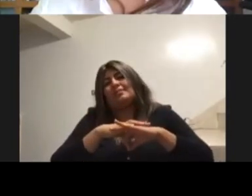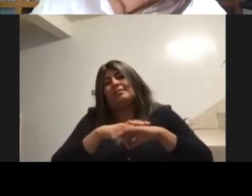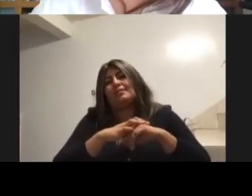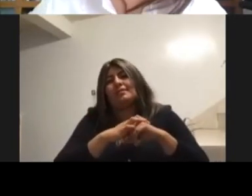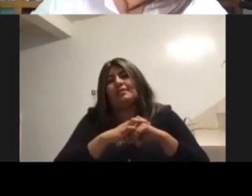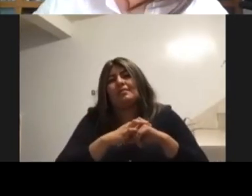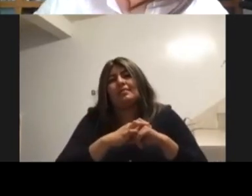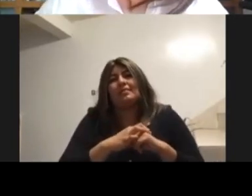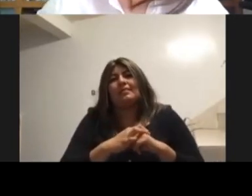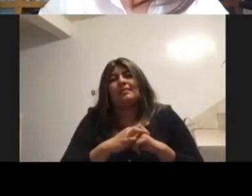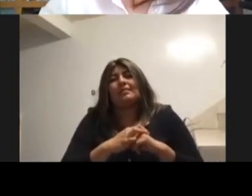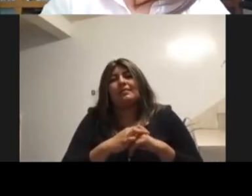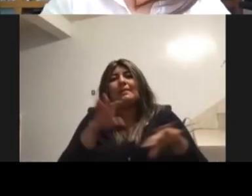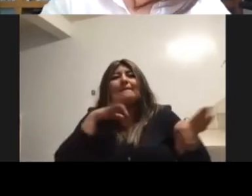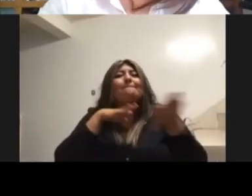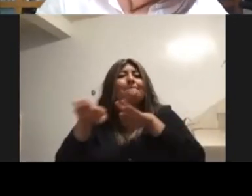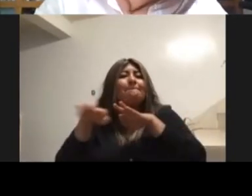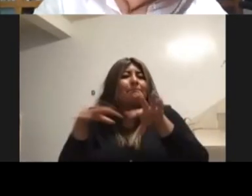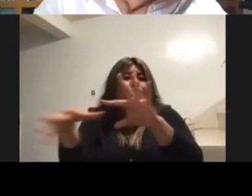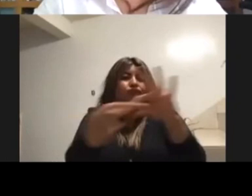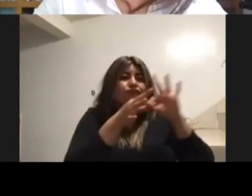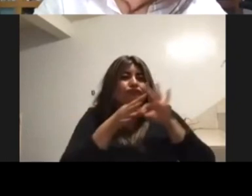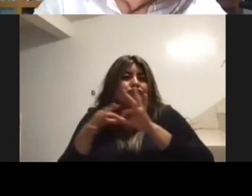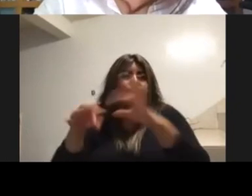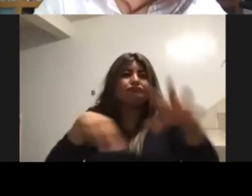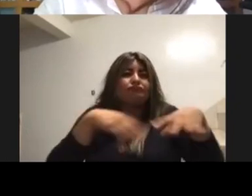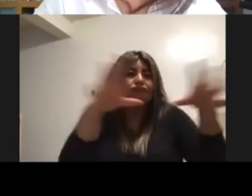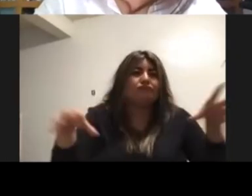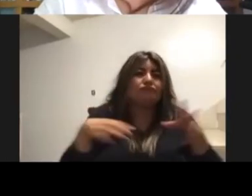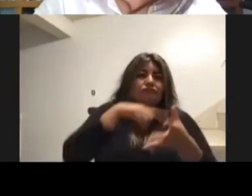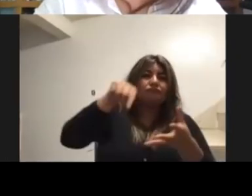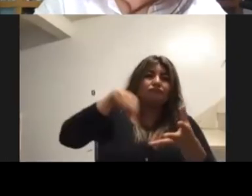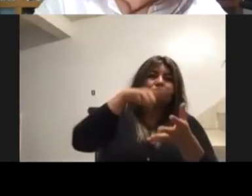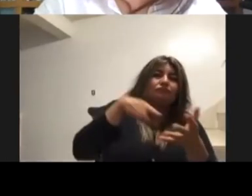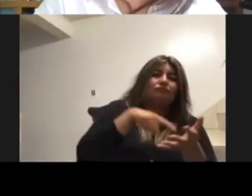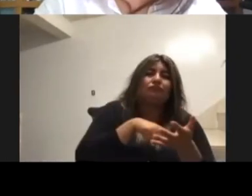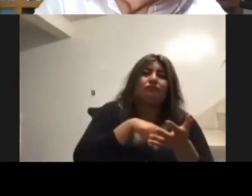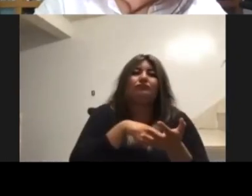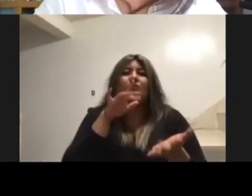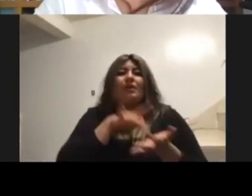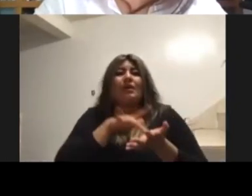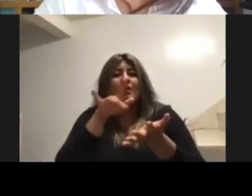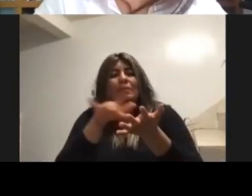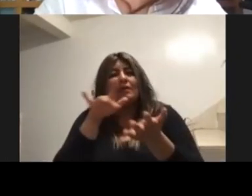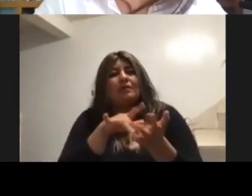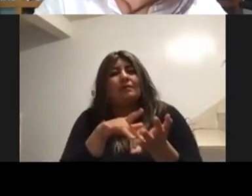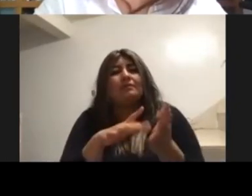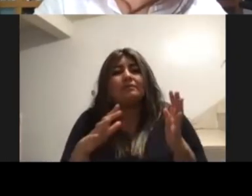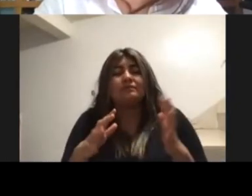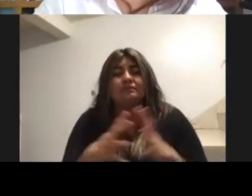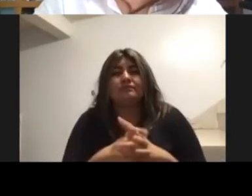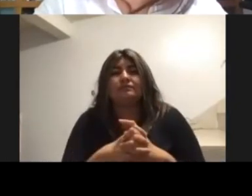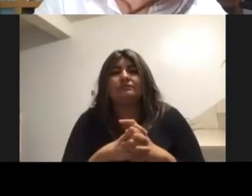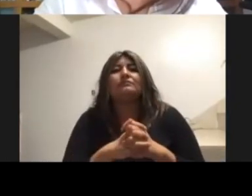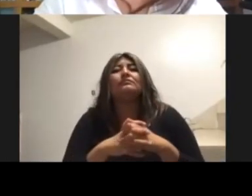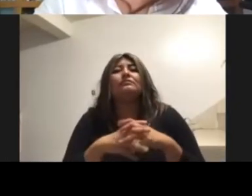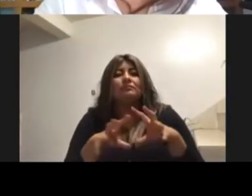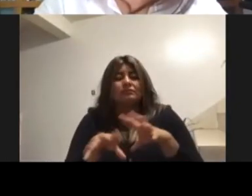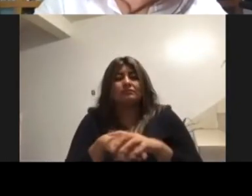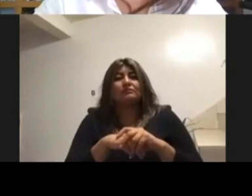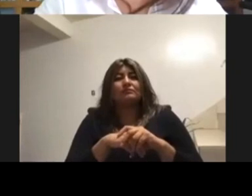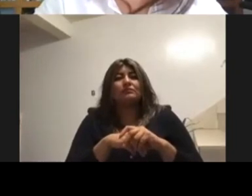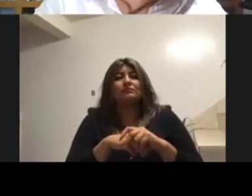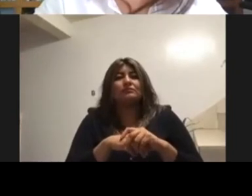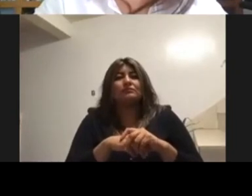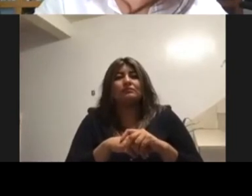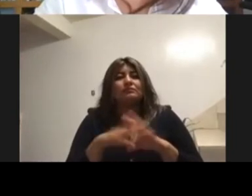actuar como comunidad y aprovechar esta circunstancia, esta riqueza. Y sí, de verdad que no es